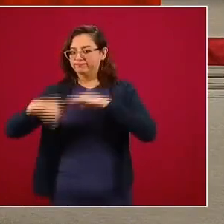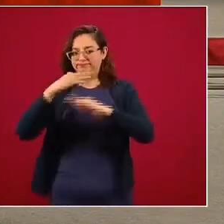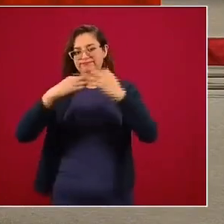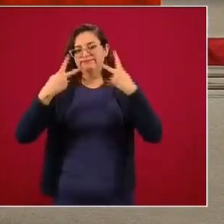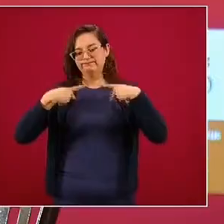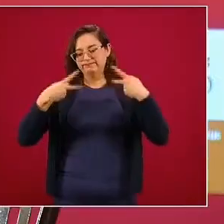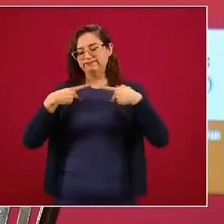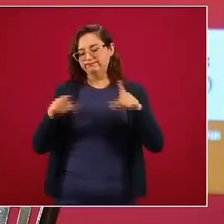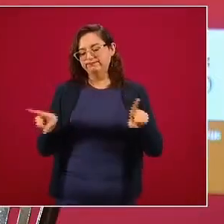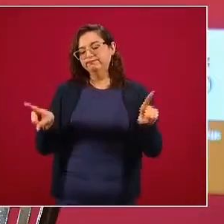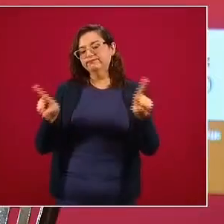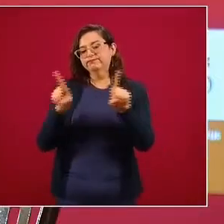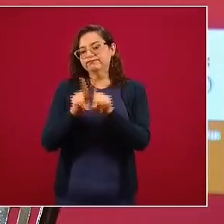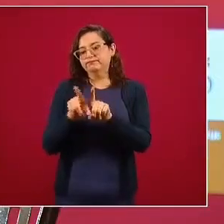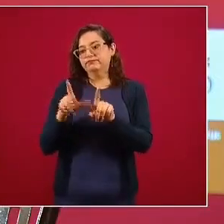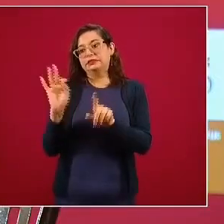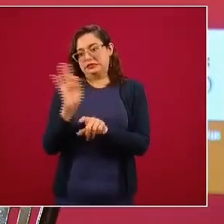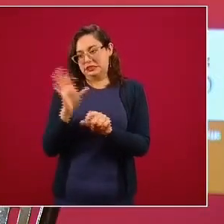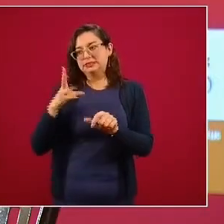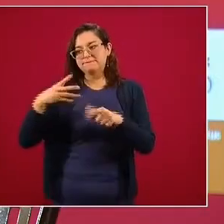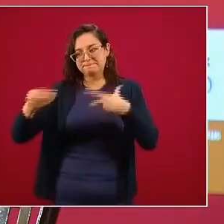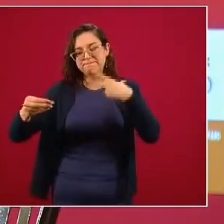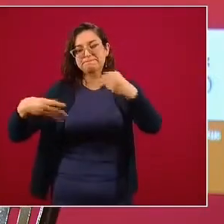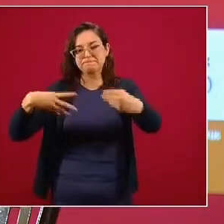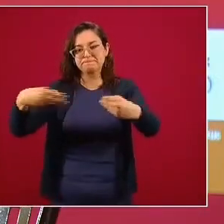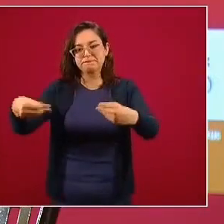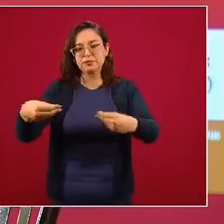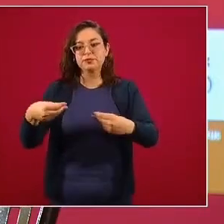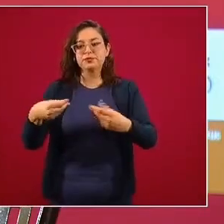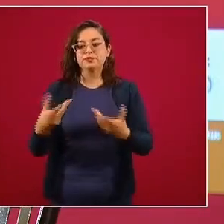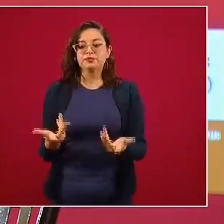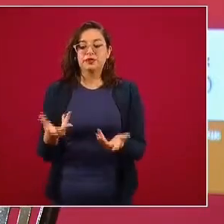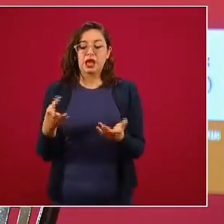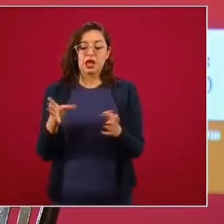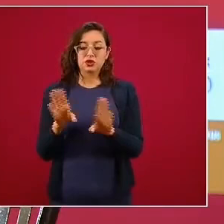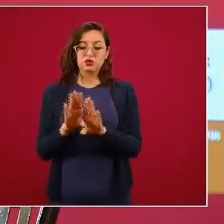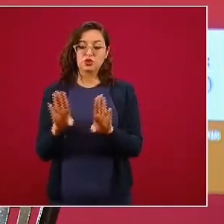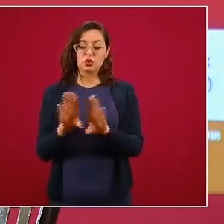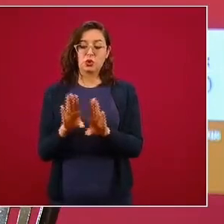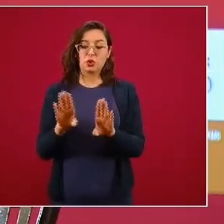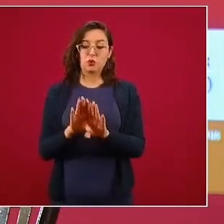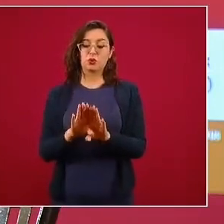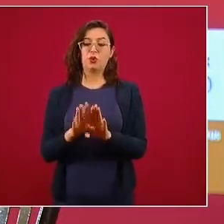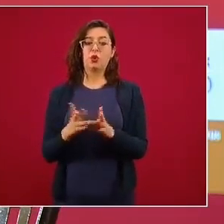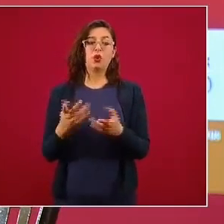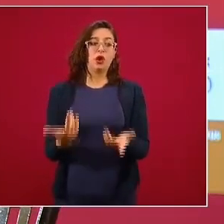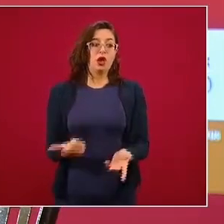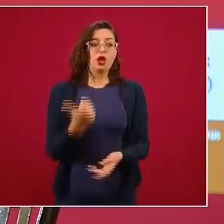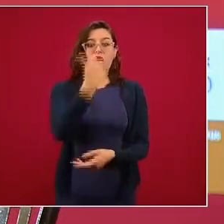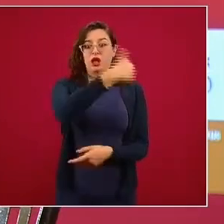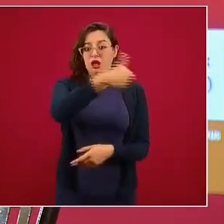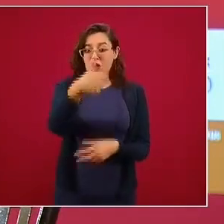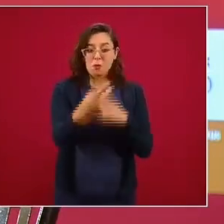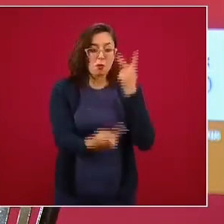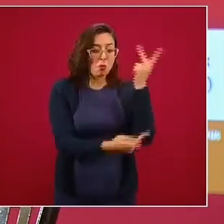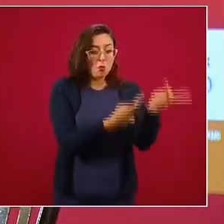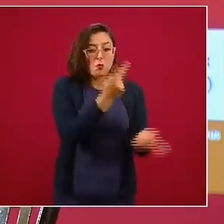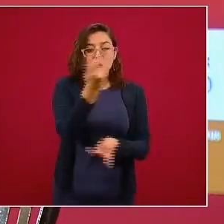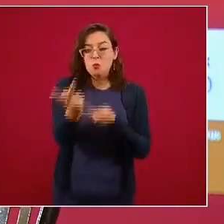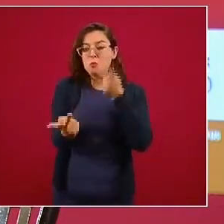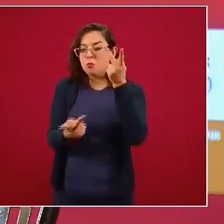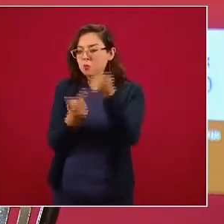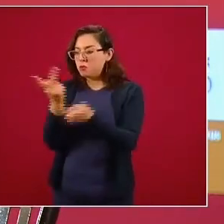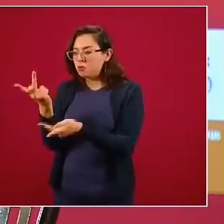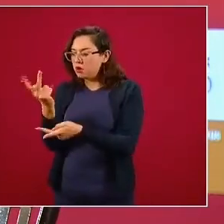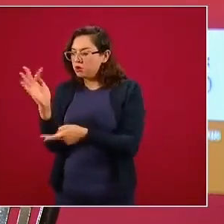foto. Ahora, cuando hemos estado analizando ya de manera dirigida con los interrogatorios médico-epidemiológicos